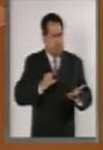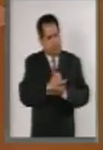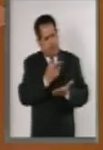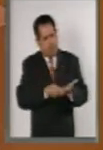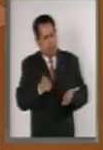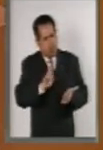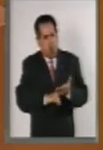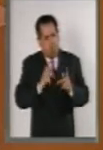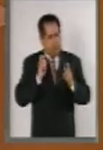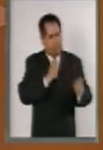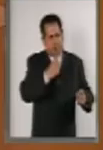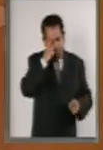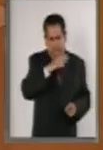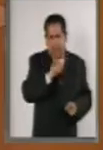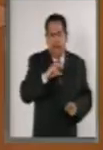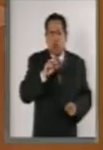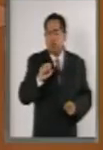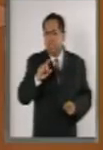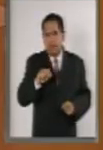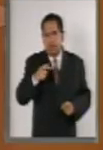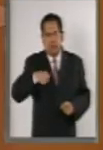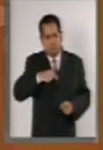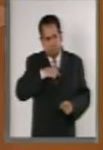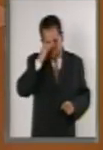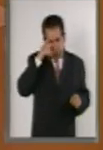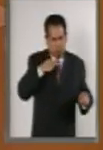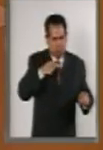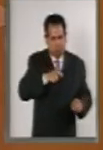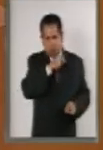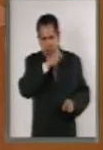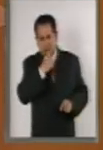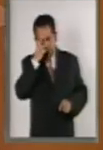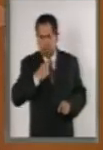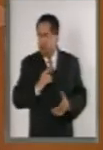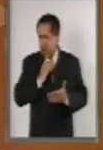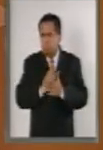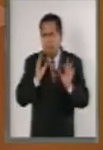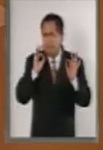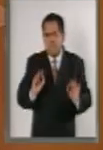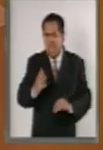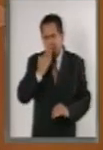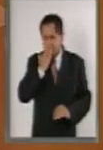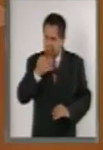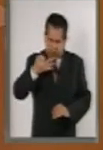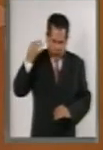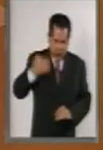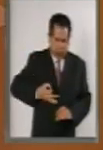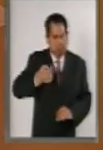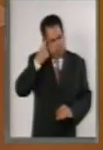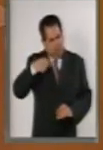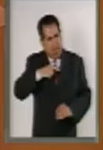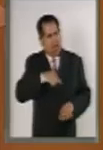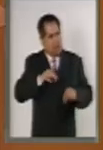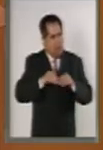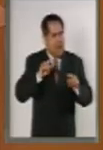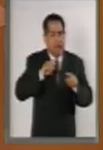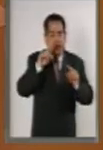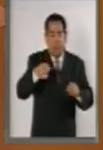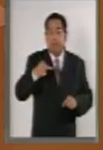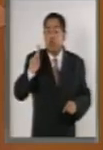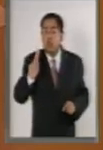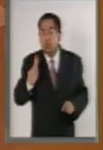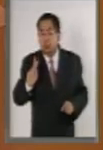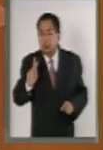ratificación de Carlos Saada. Lo consideramos que tiene el perfil adecuado para desempeñar esta función, pero sin duda